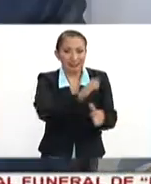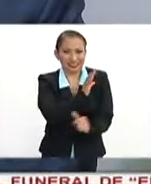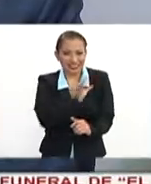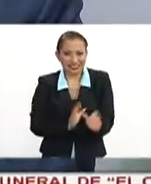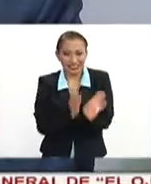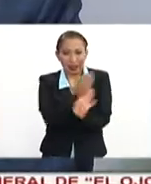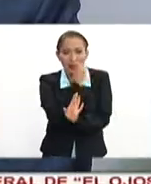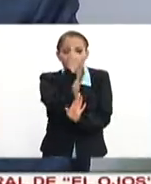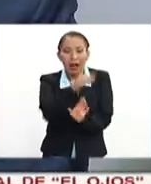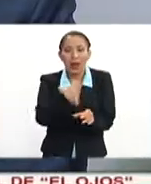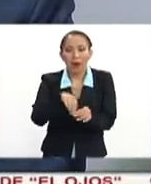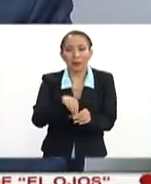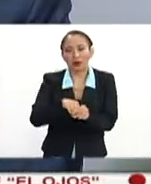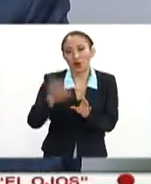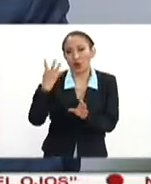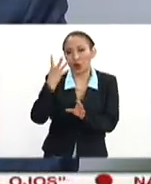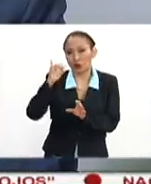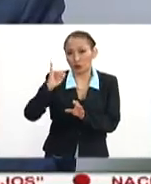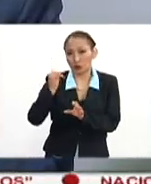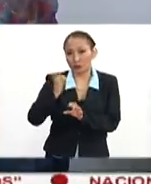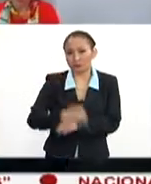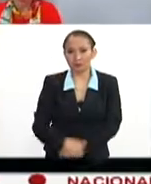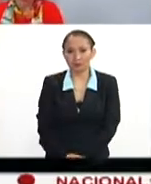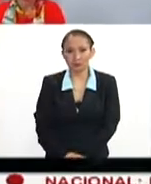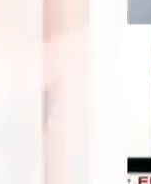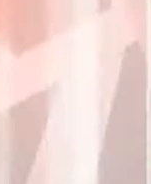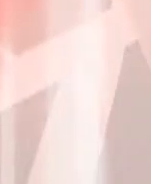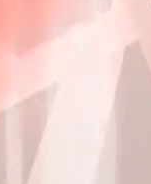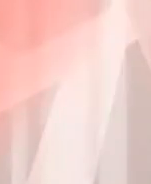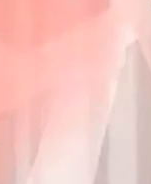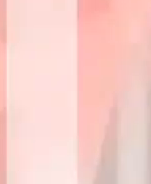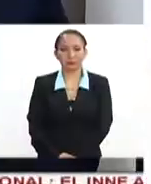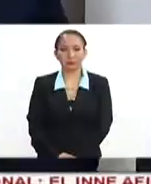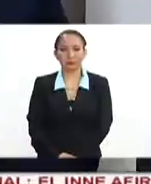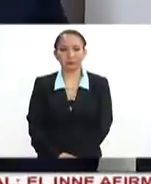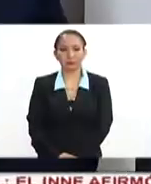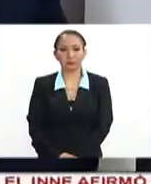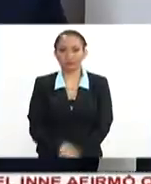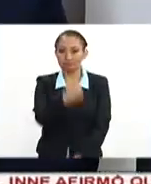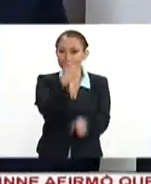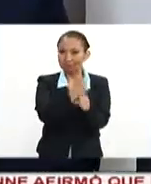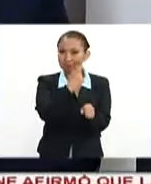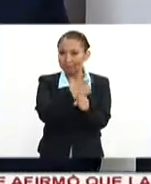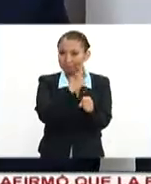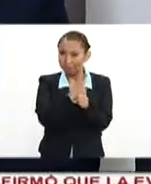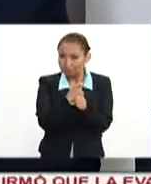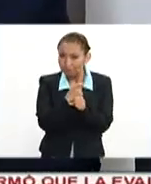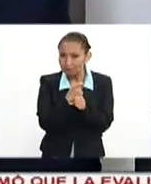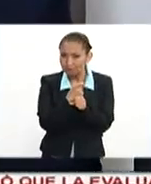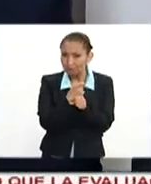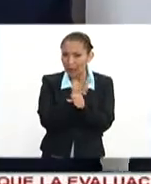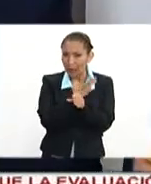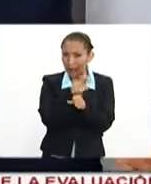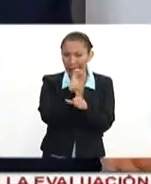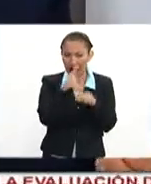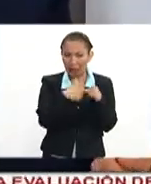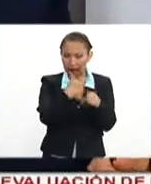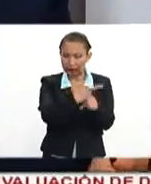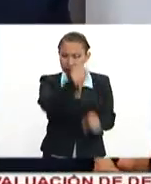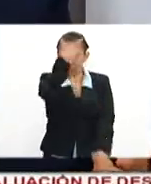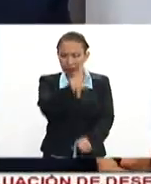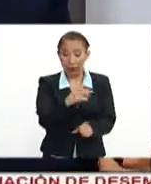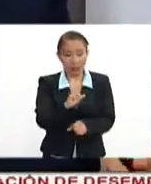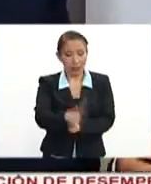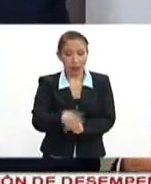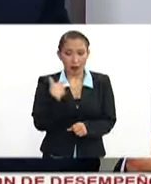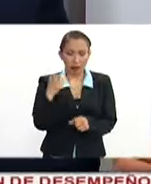campaña para la elección del pasado 4 de junio. En primer lugar, hay algo sumamente grave que pone